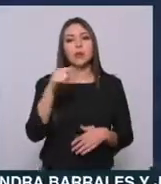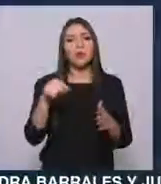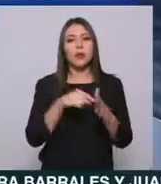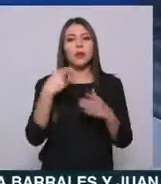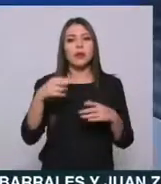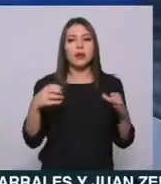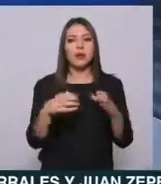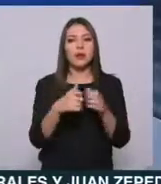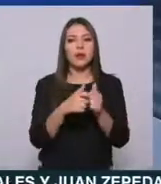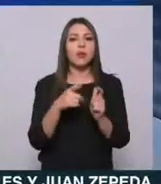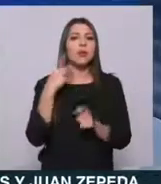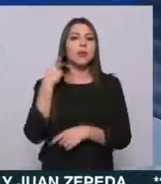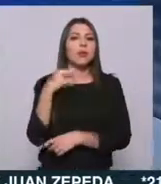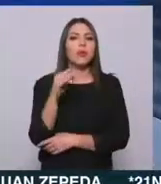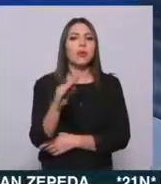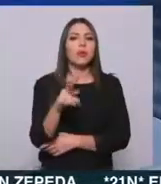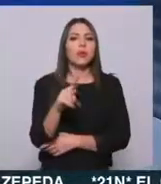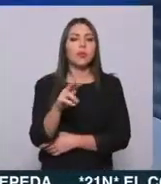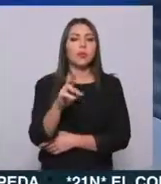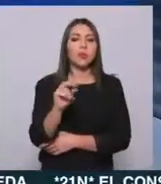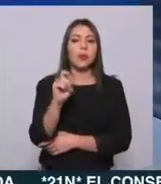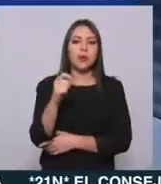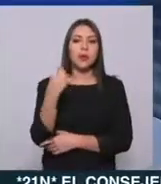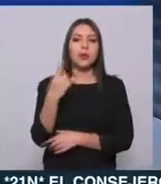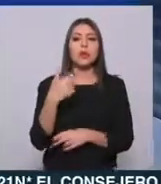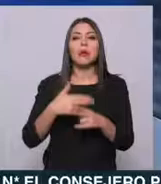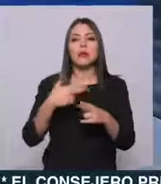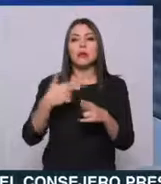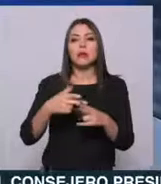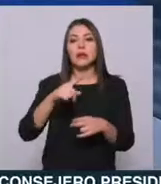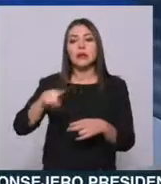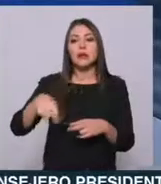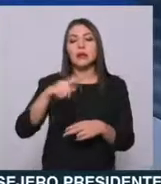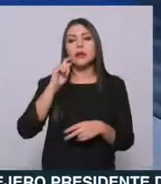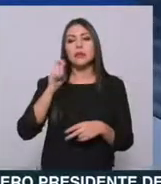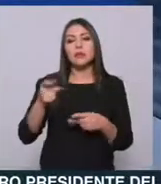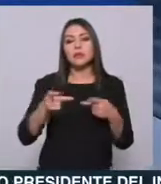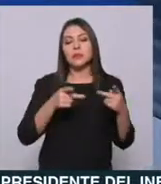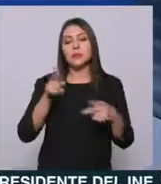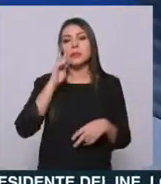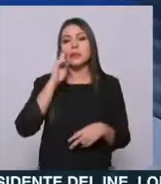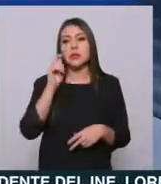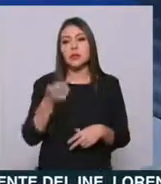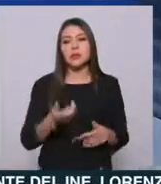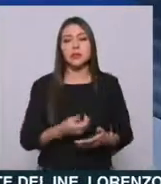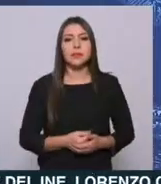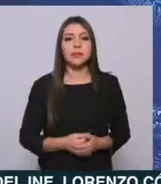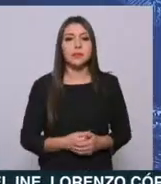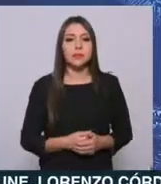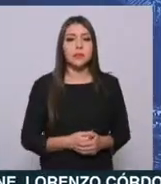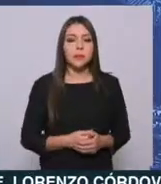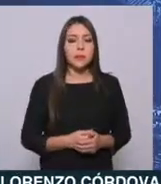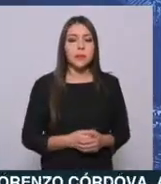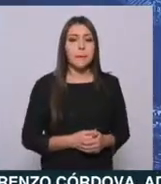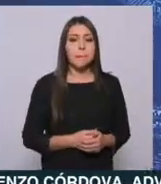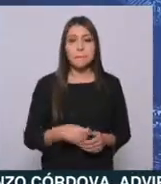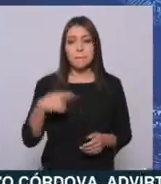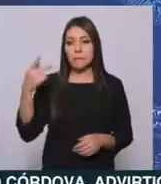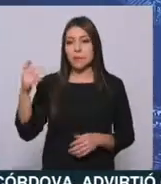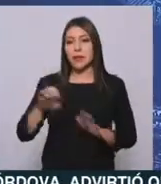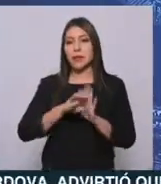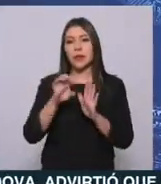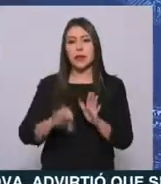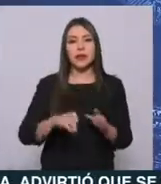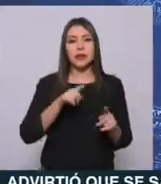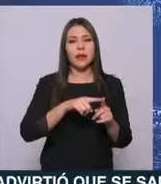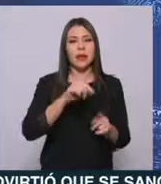lo que ellos han tenido. ¿Tendría que haber o formar parte de su decisión el hecho de que, pues, en el caso particular de Alejandra Barrales,